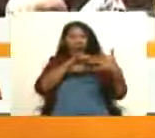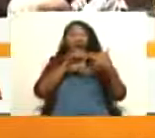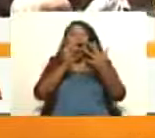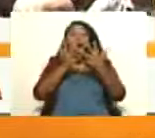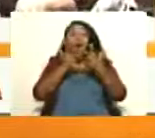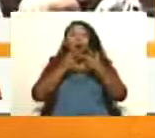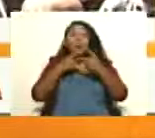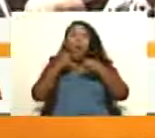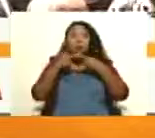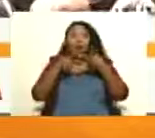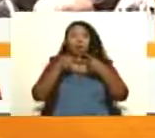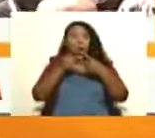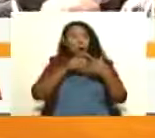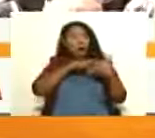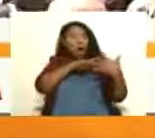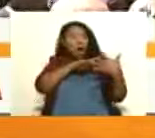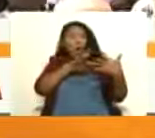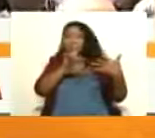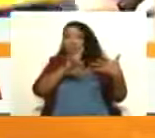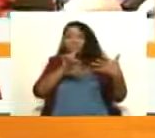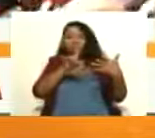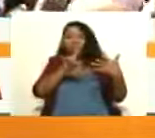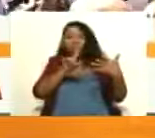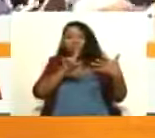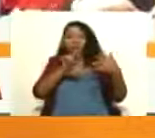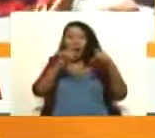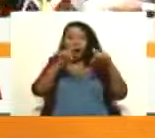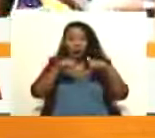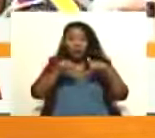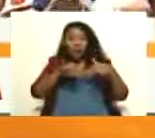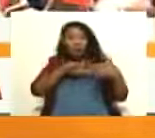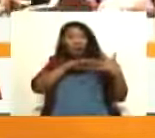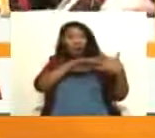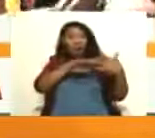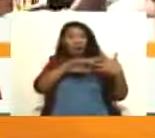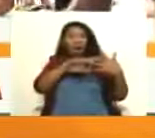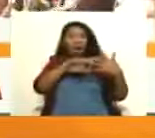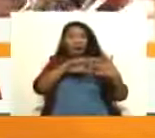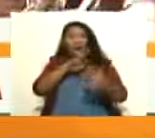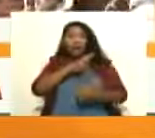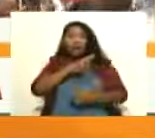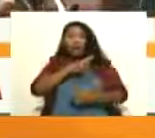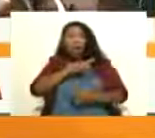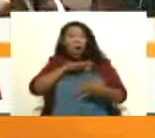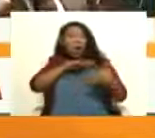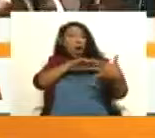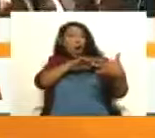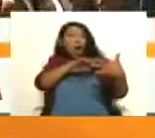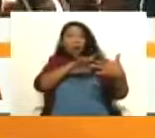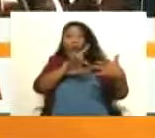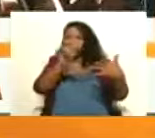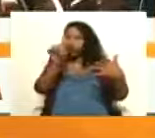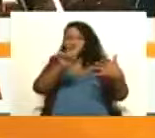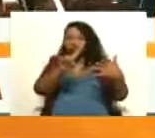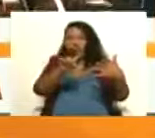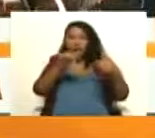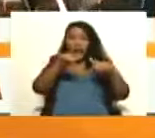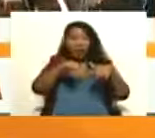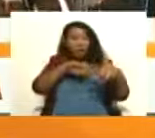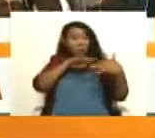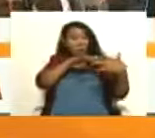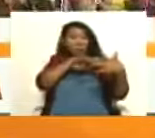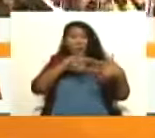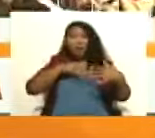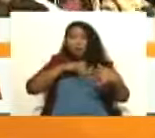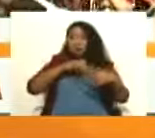políticos, esta no es una batalla de diferentes credos, esta no es una batalla para